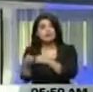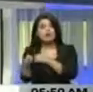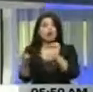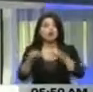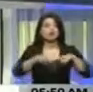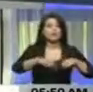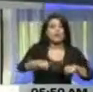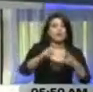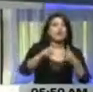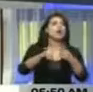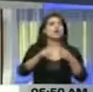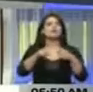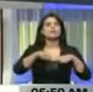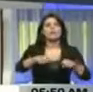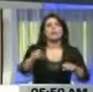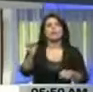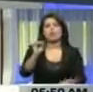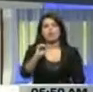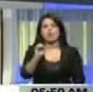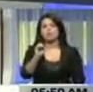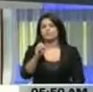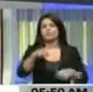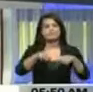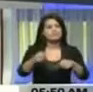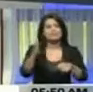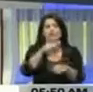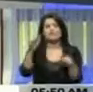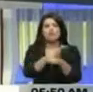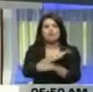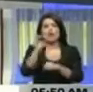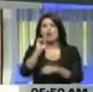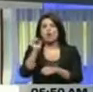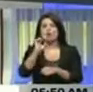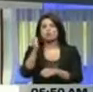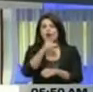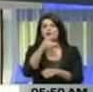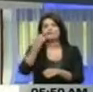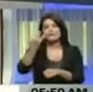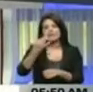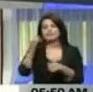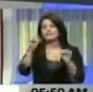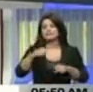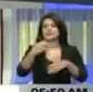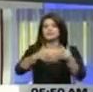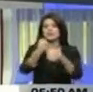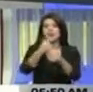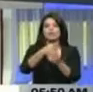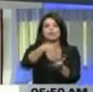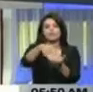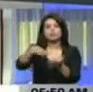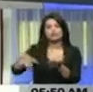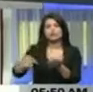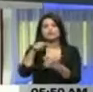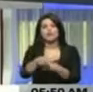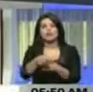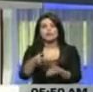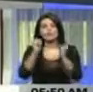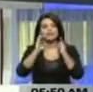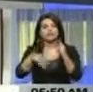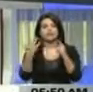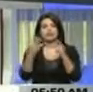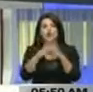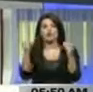que los grandes abastos no estén abastecidos, no tengan realmente esa línea de producción y distribución que le permita a nuestra gente adquirir